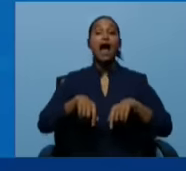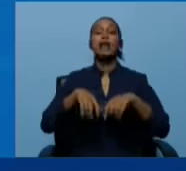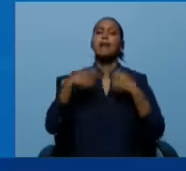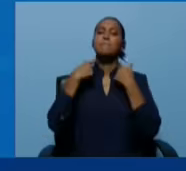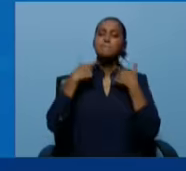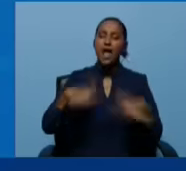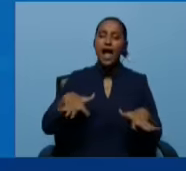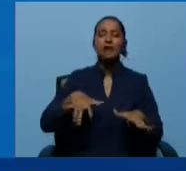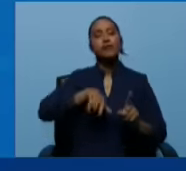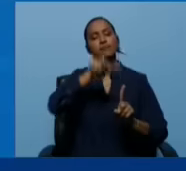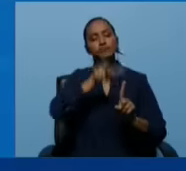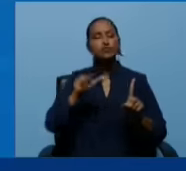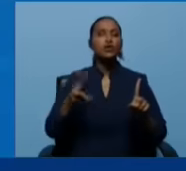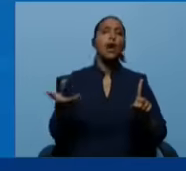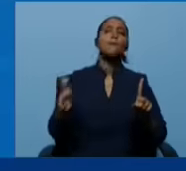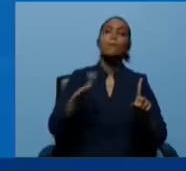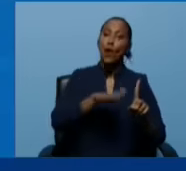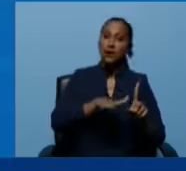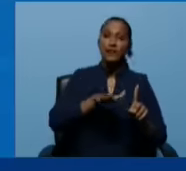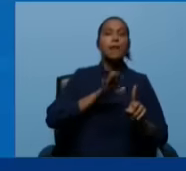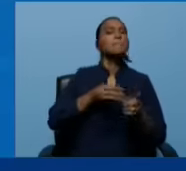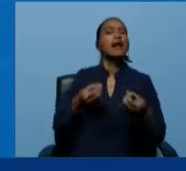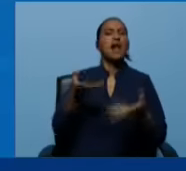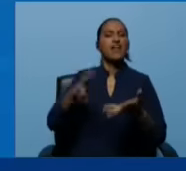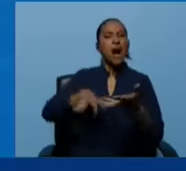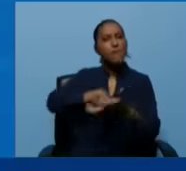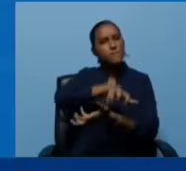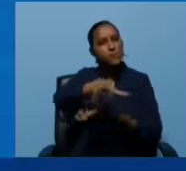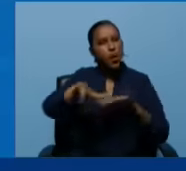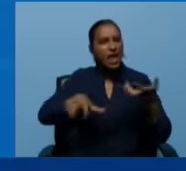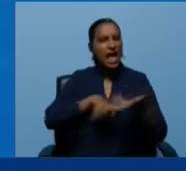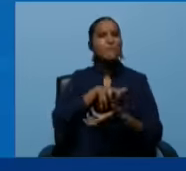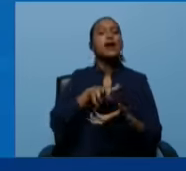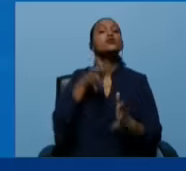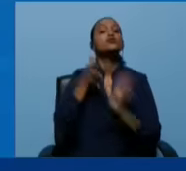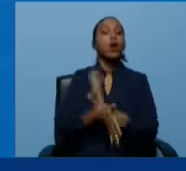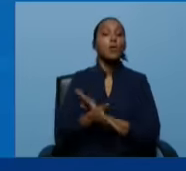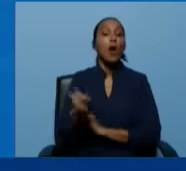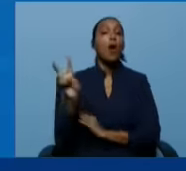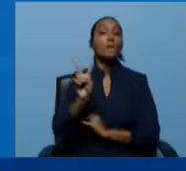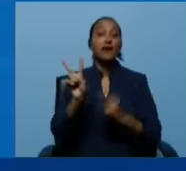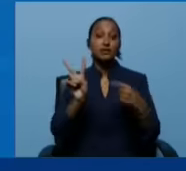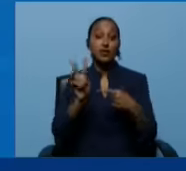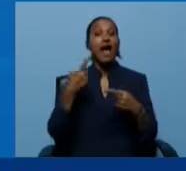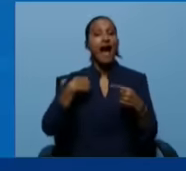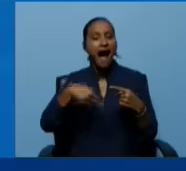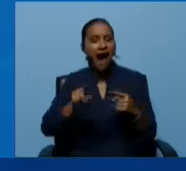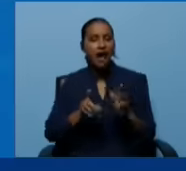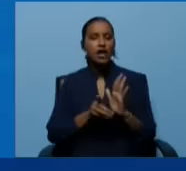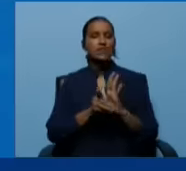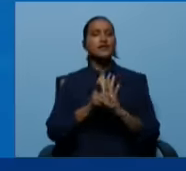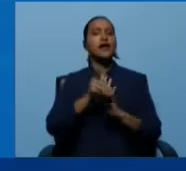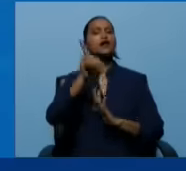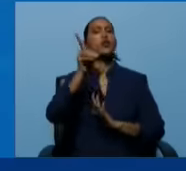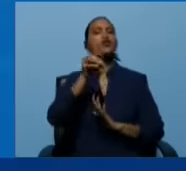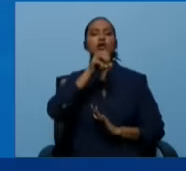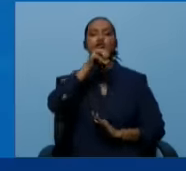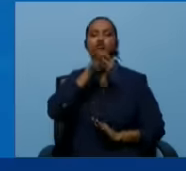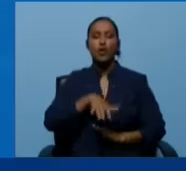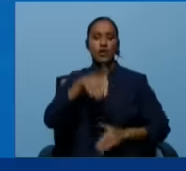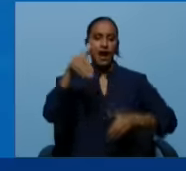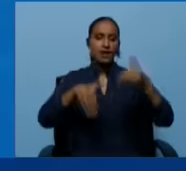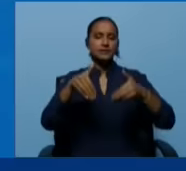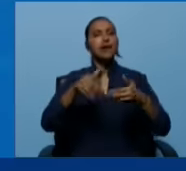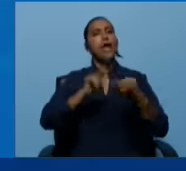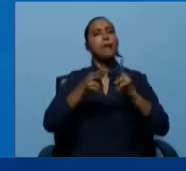una matriz de opinión de caos en un país en el que se desarrolló una histórica jornada electoral en paz y